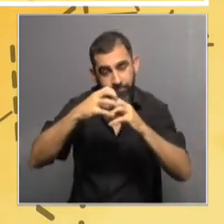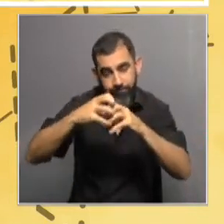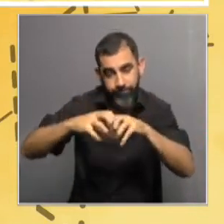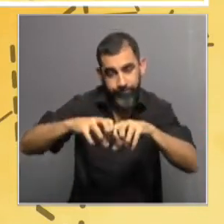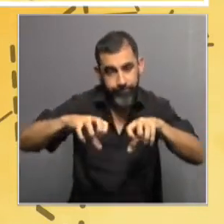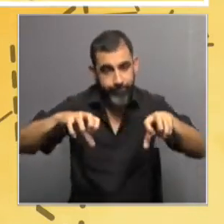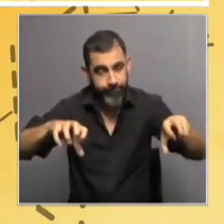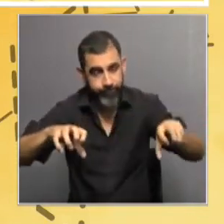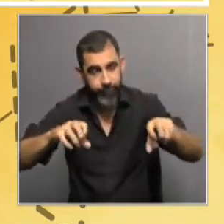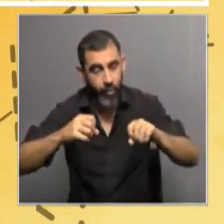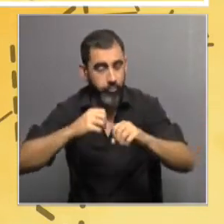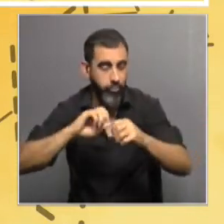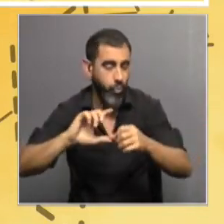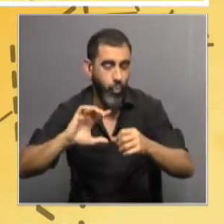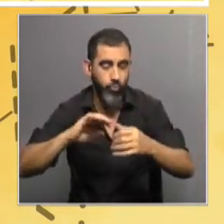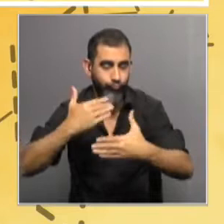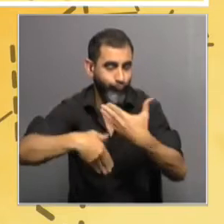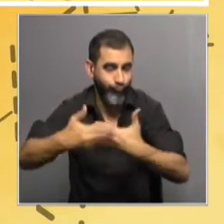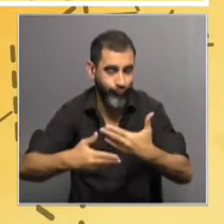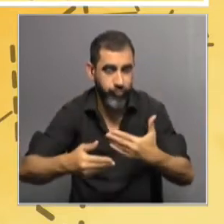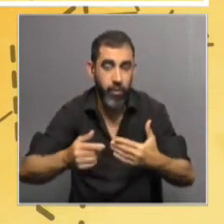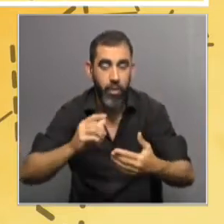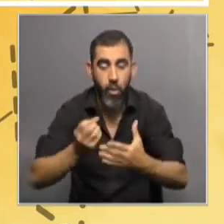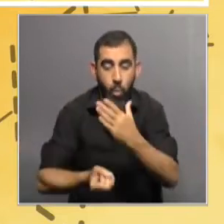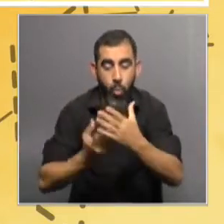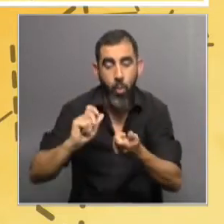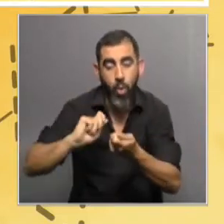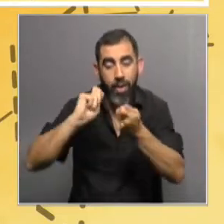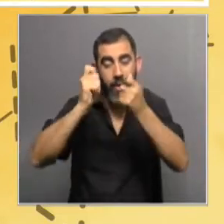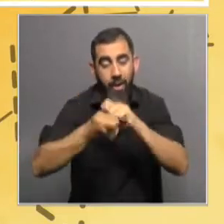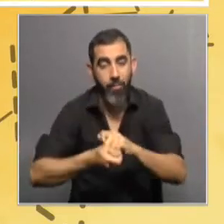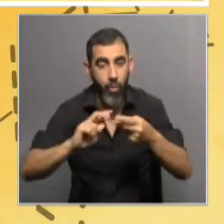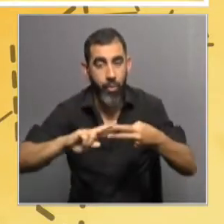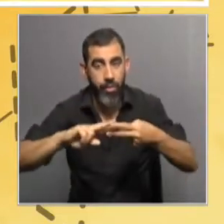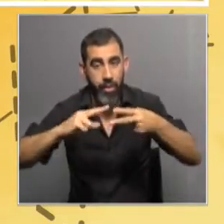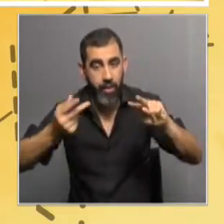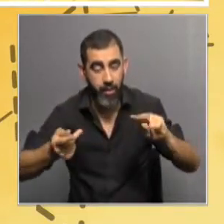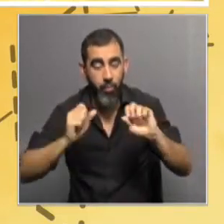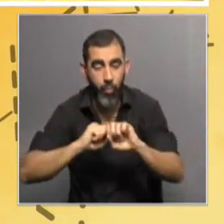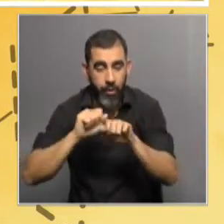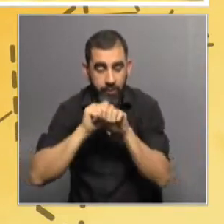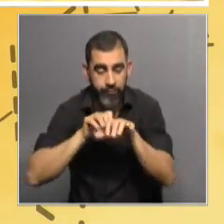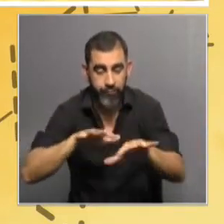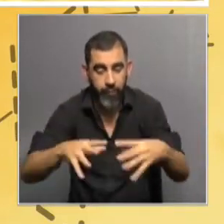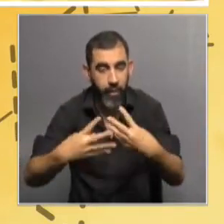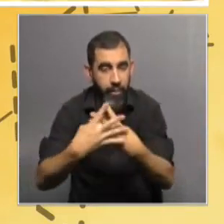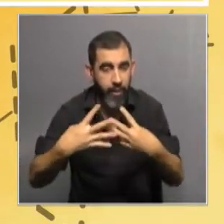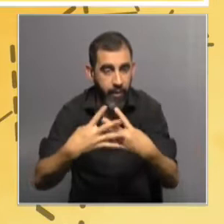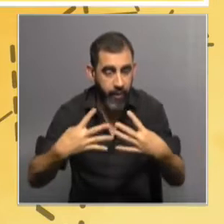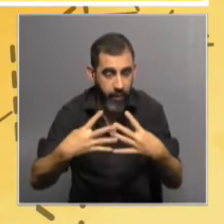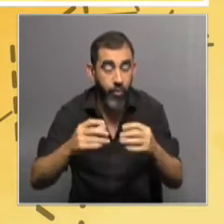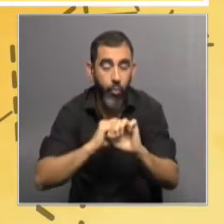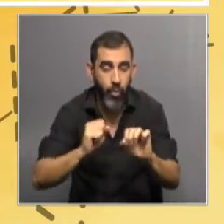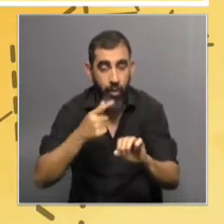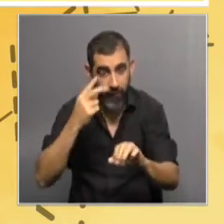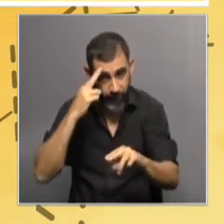de una forma descontrolada y adquiera con nuevas mutaciones genéticas la posibilidad de invadir un tejido de una metástasis